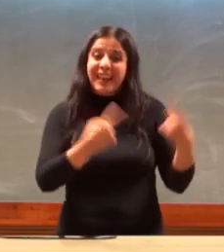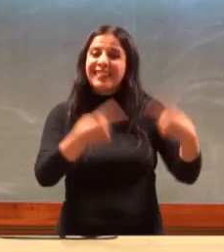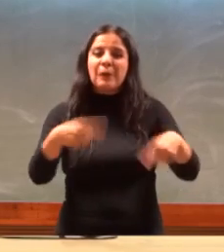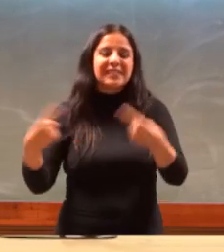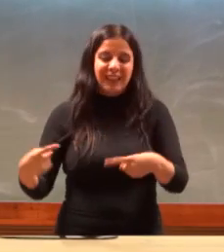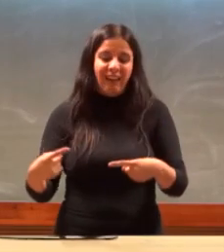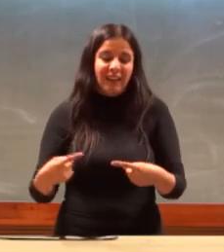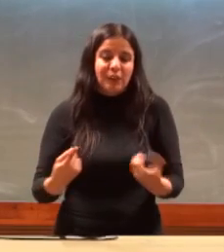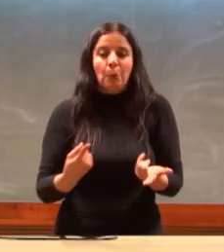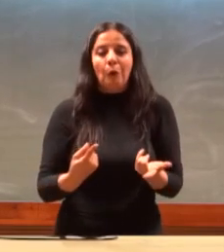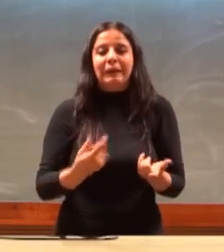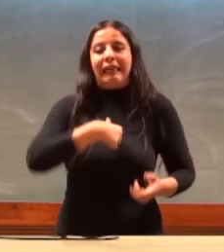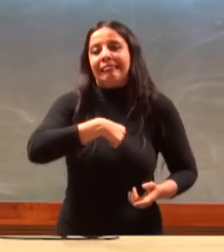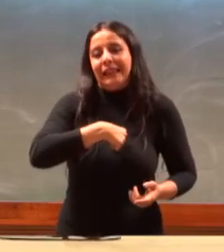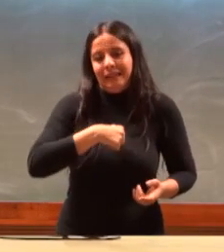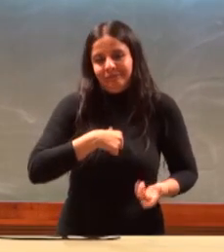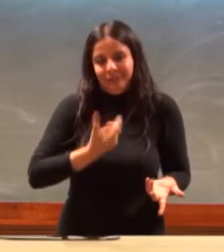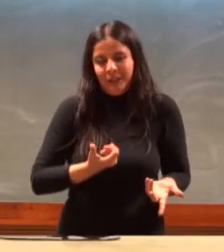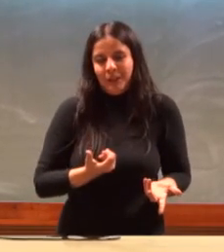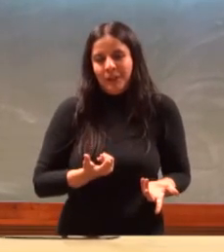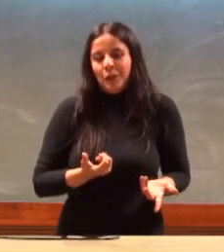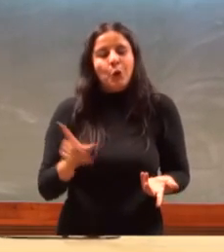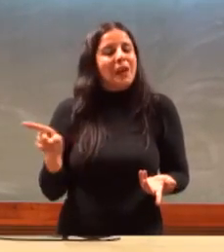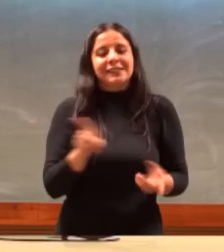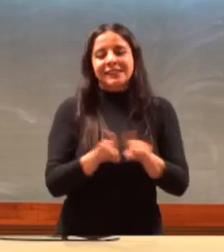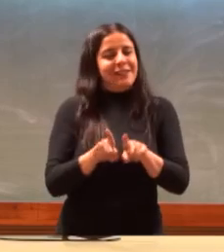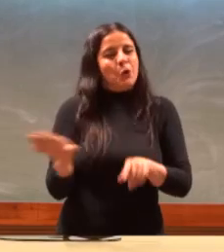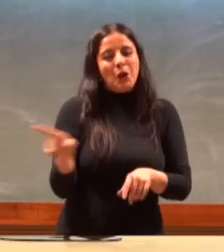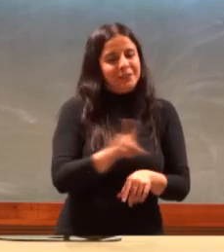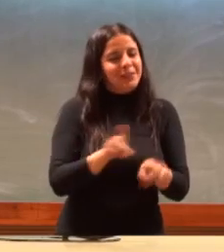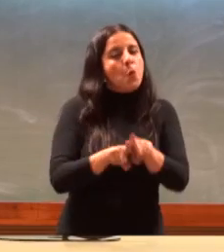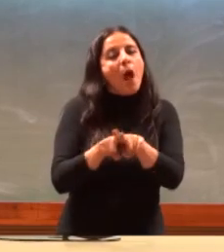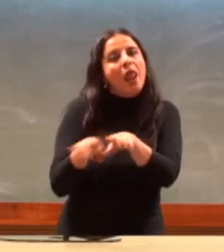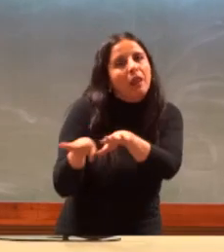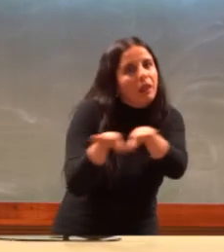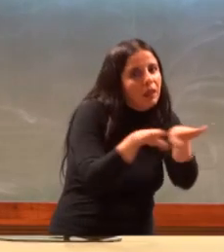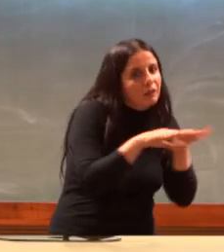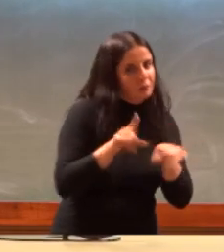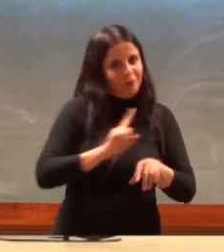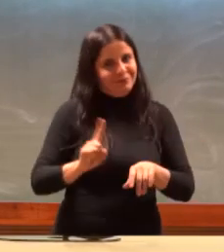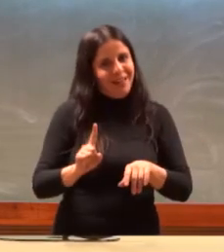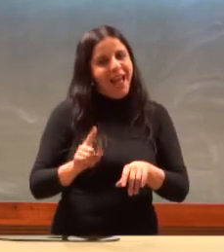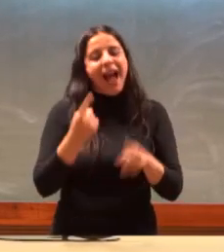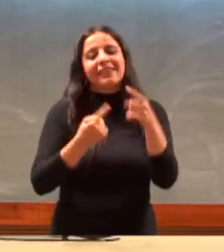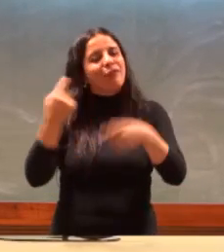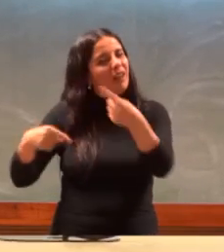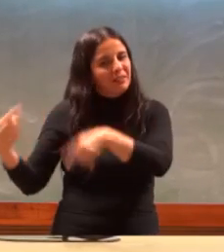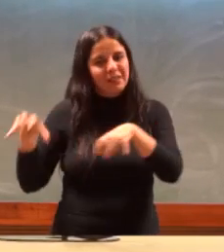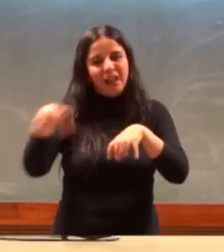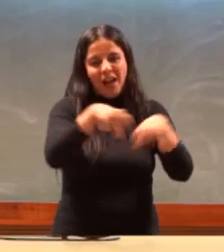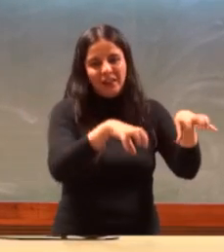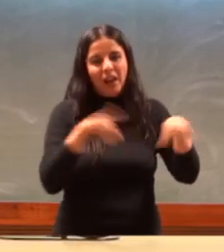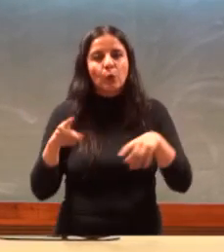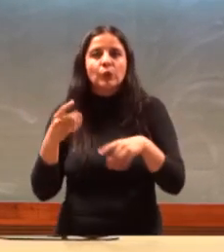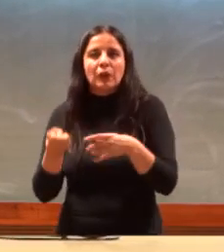caracteriza no es parejo el tema de la investigación en todas las áreas de la facultad distintas áreas tienen tradiciones más fuertes en investigación con con muy buenos